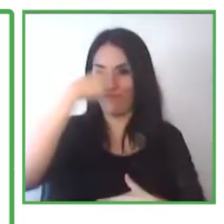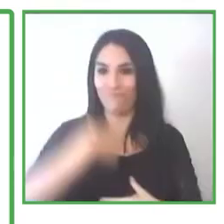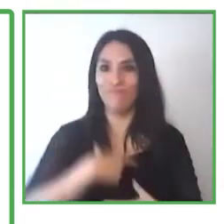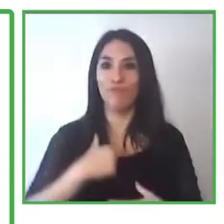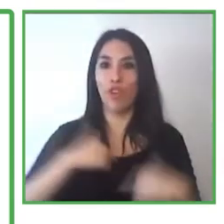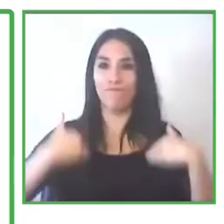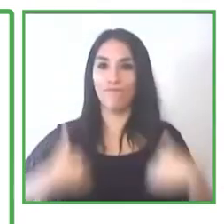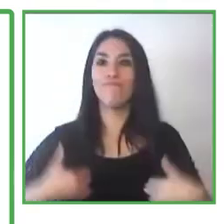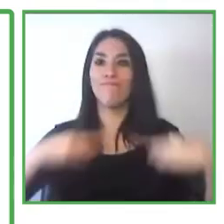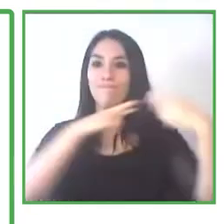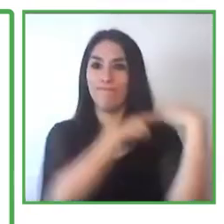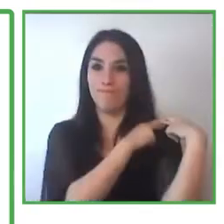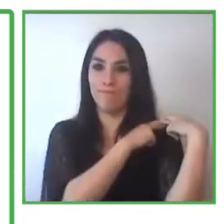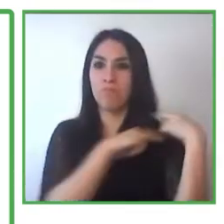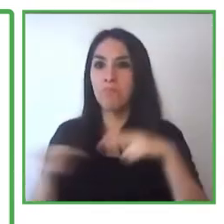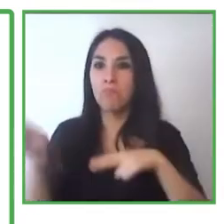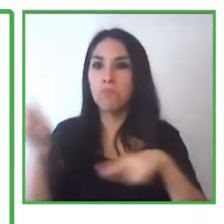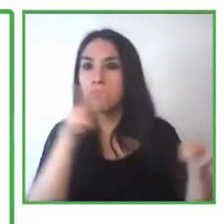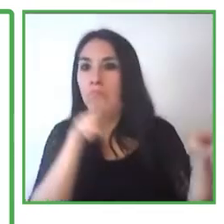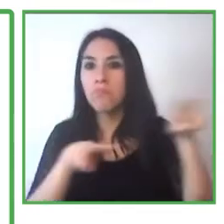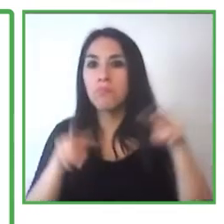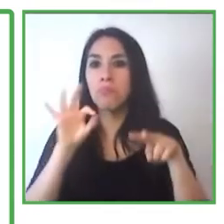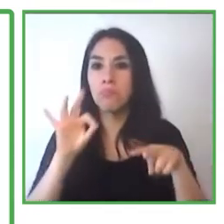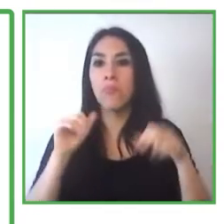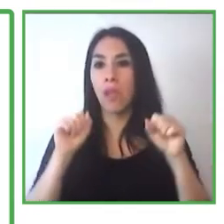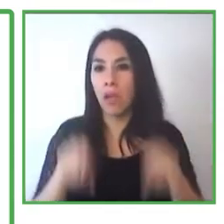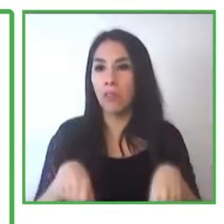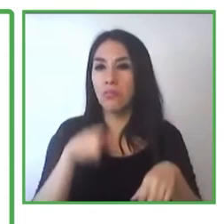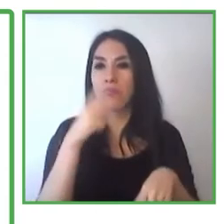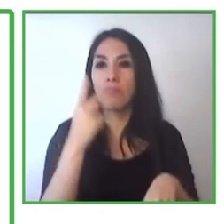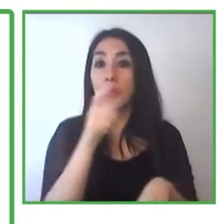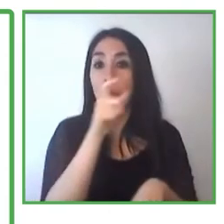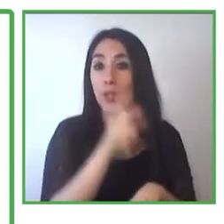para estos colectivos.